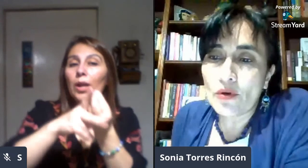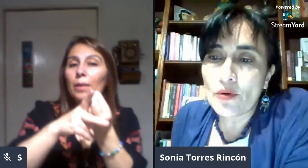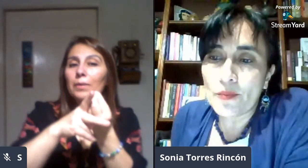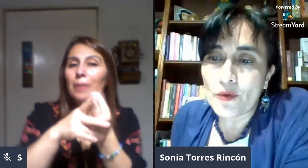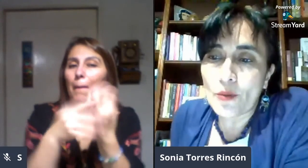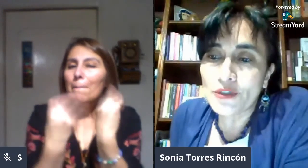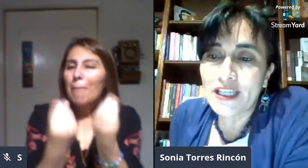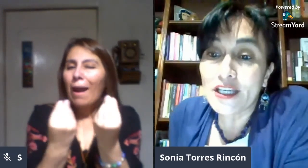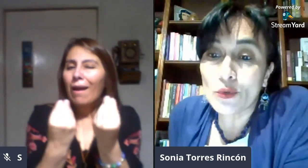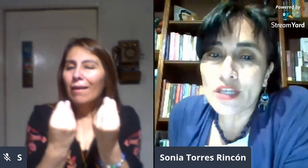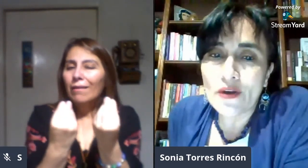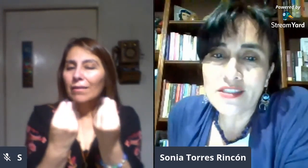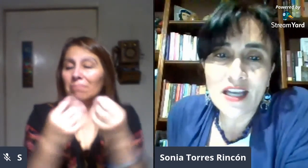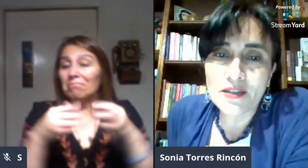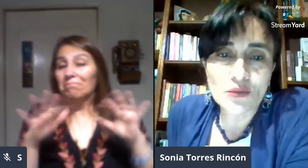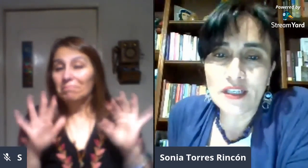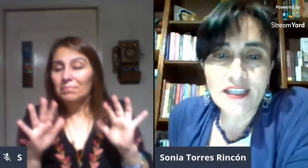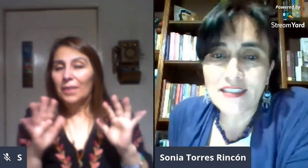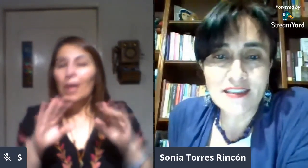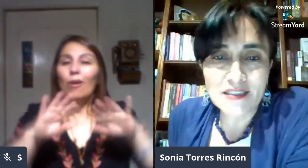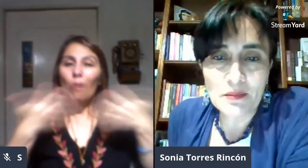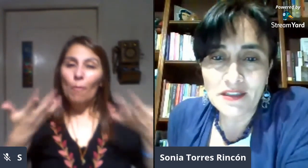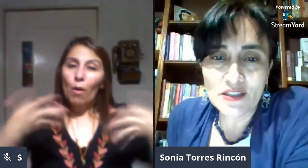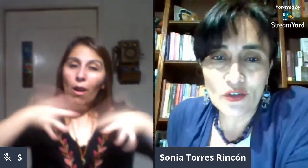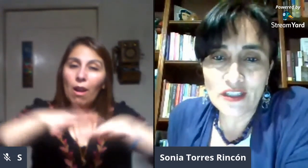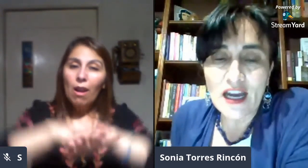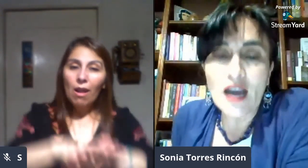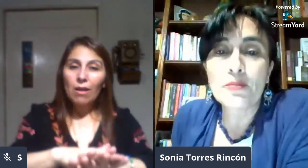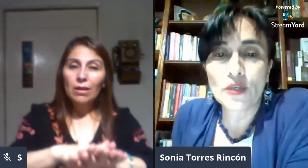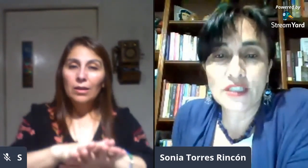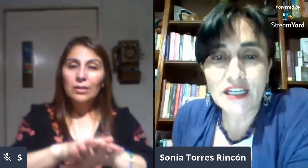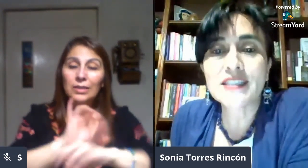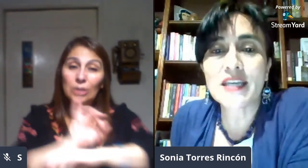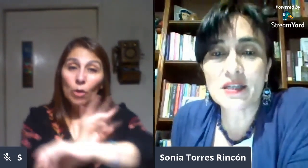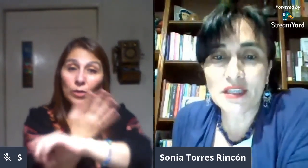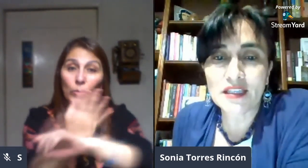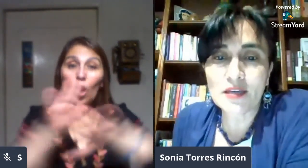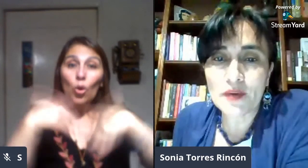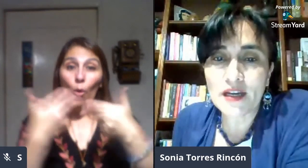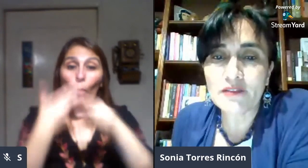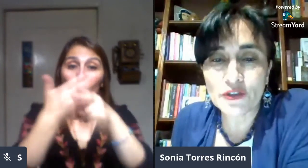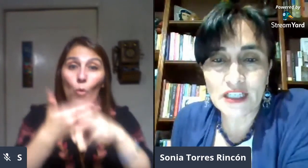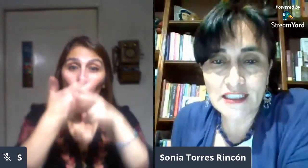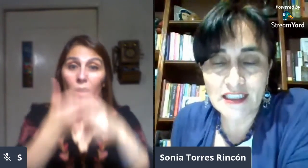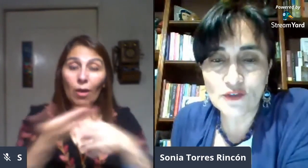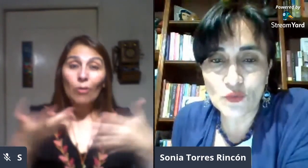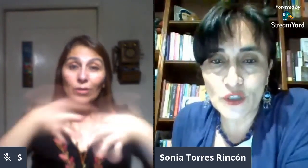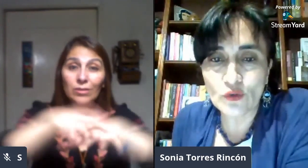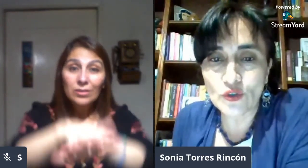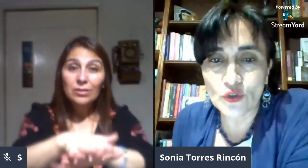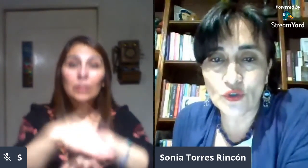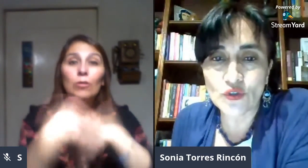y cómo tejer cuidado desde la virtualidad. Sencillamente yo diría aprovechar esta herramienta para